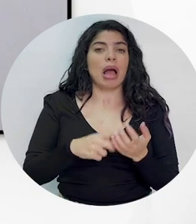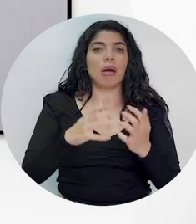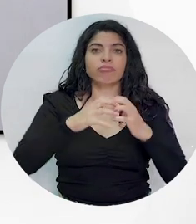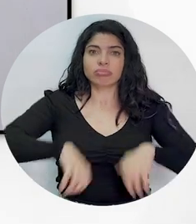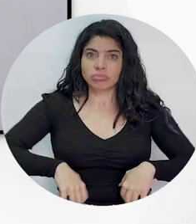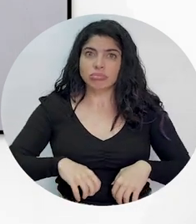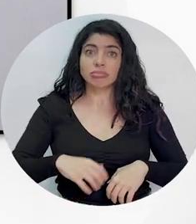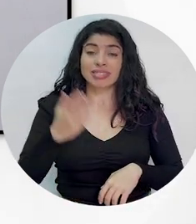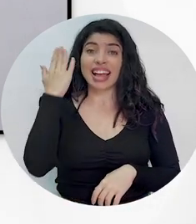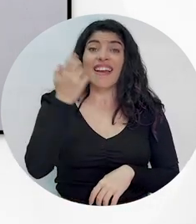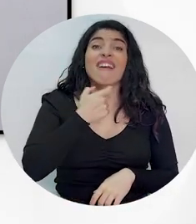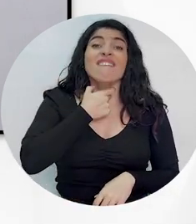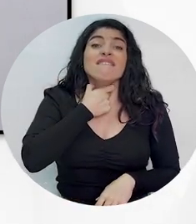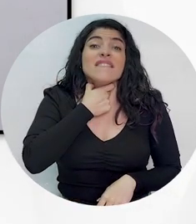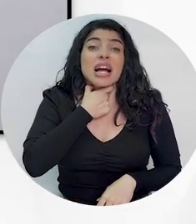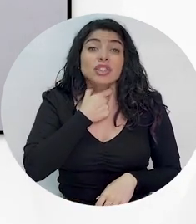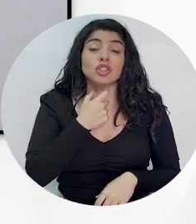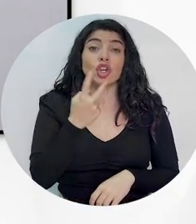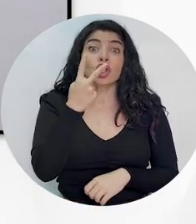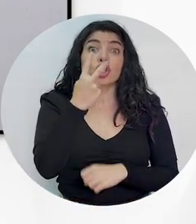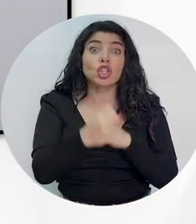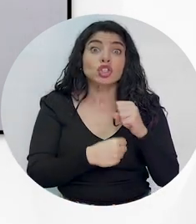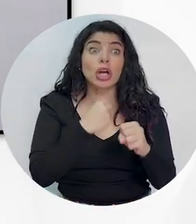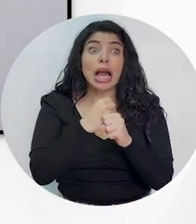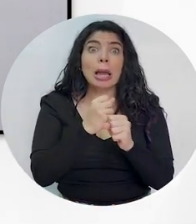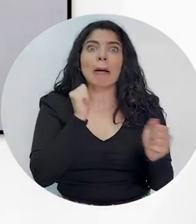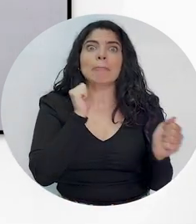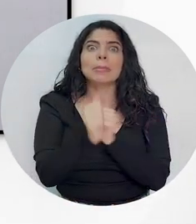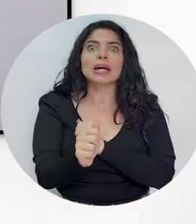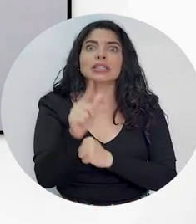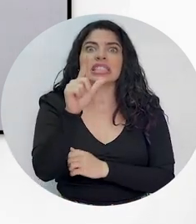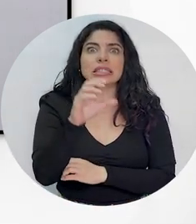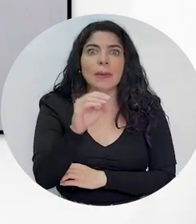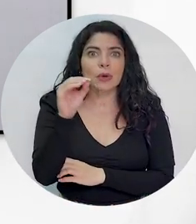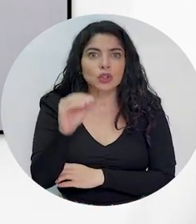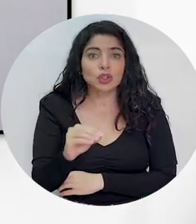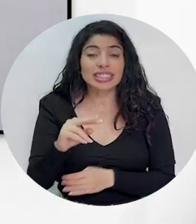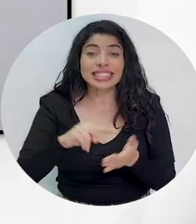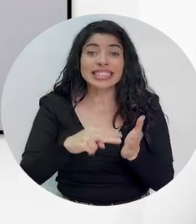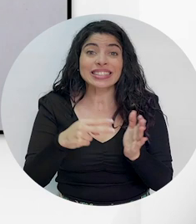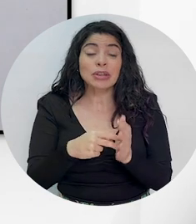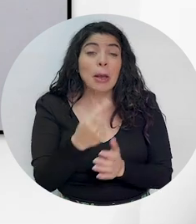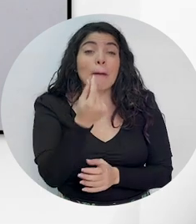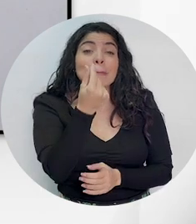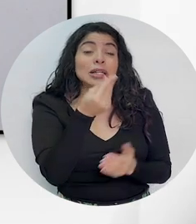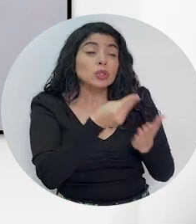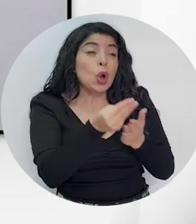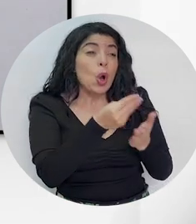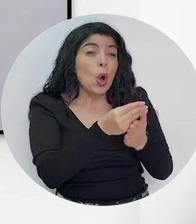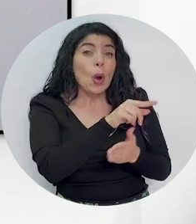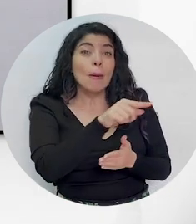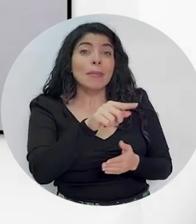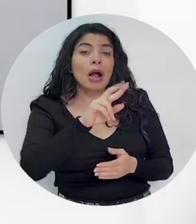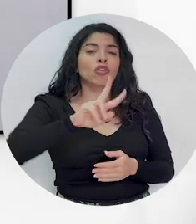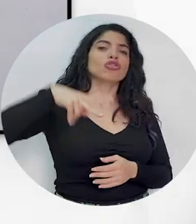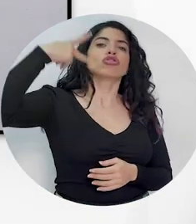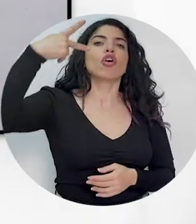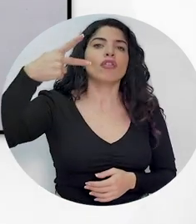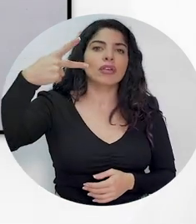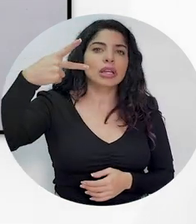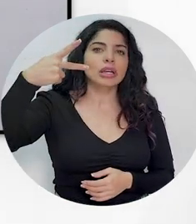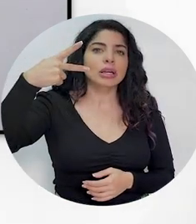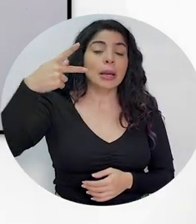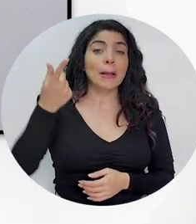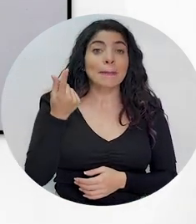problemas de deuda. En aquel momento, la inflación acumulada en 2 años superó el 100%. El precio de todo lo que